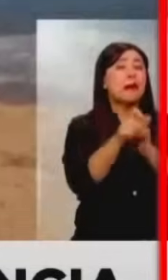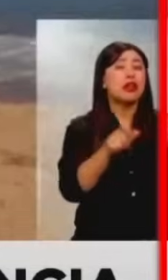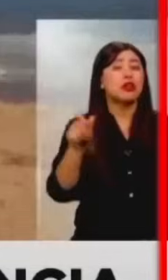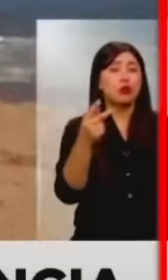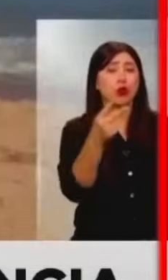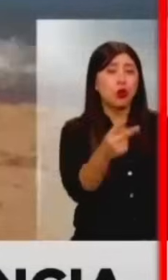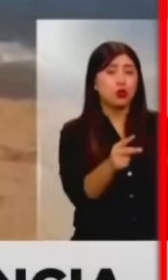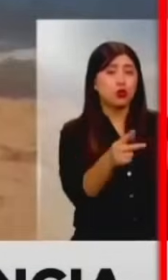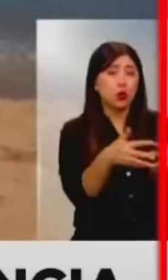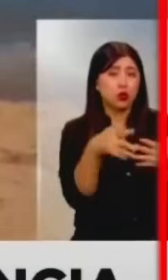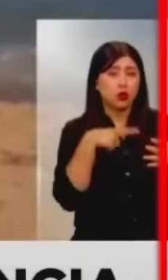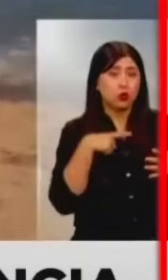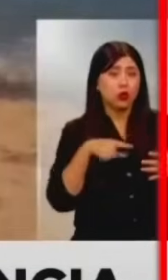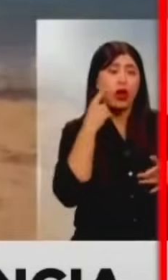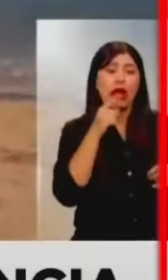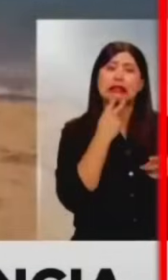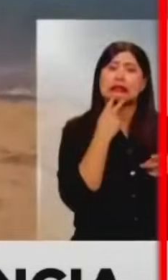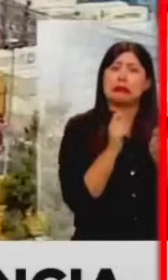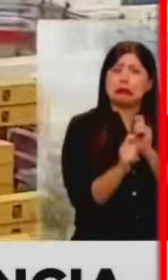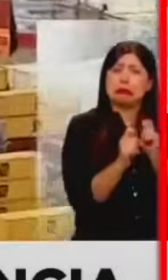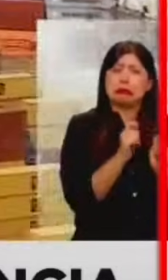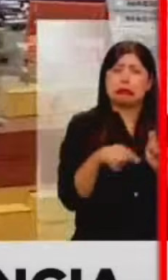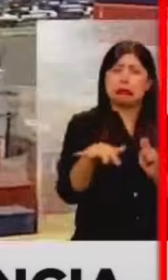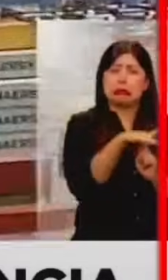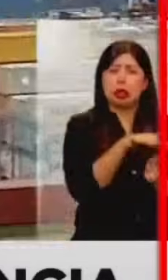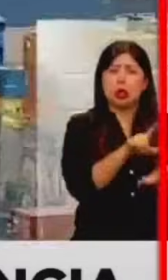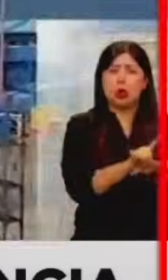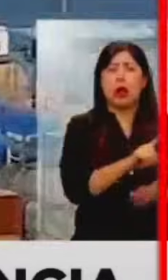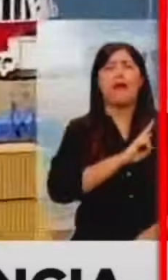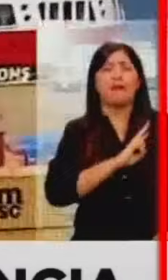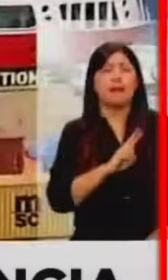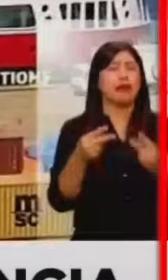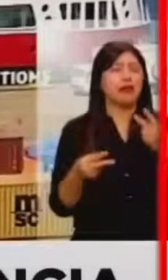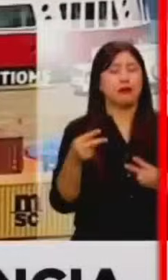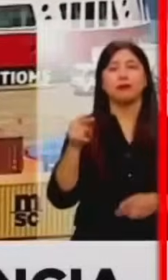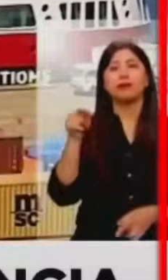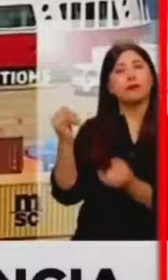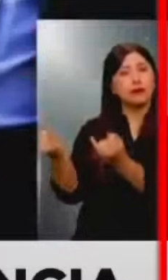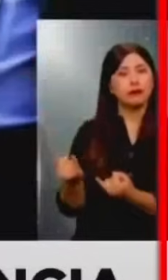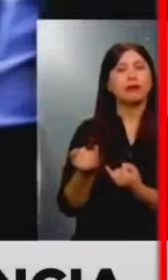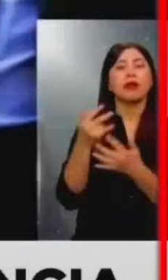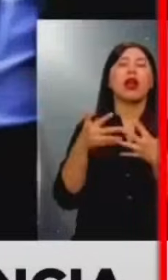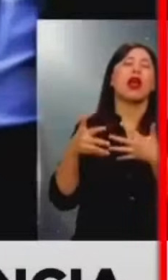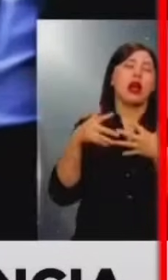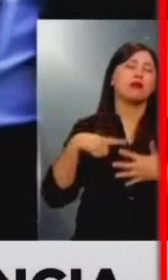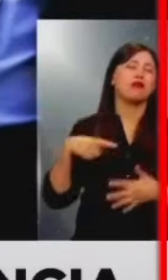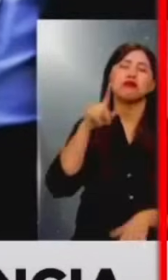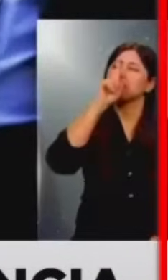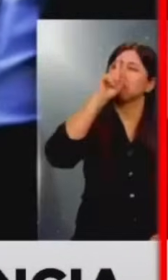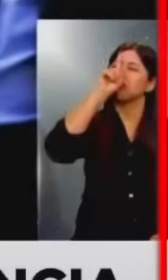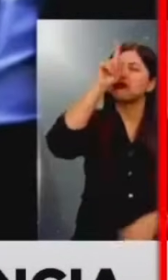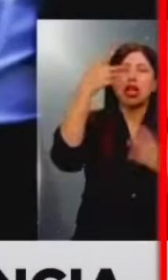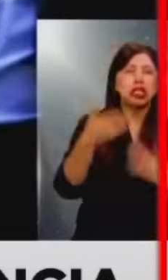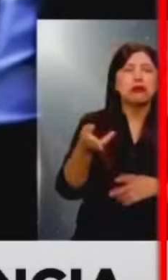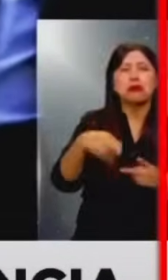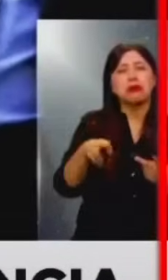el peligro que se vive en las calles de Viña del Mar. A ver, te voy a decir no, porque este informe los hace habitualmente Estados Unidos y no es raro que